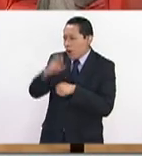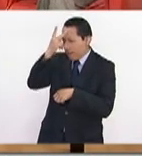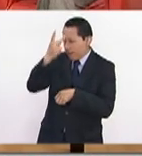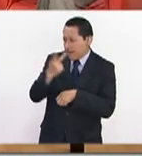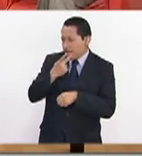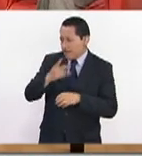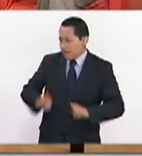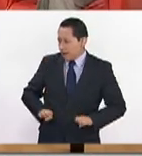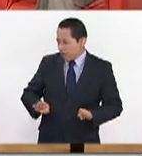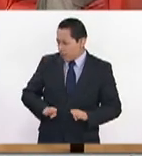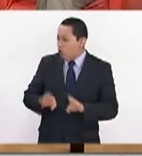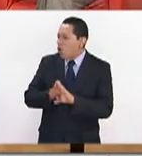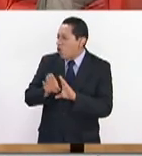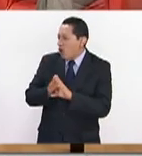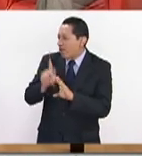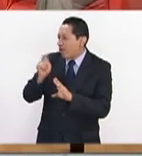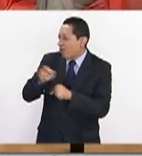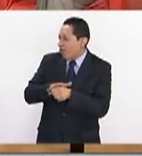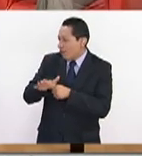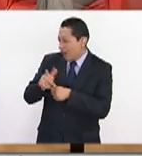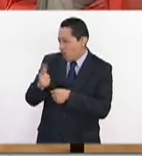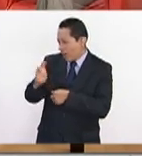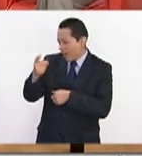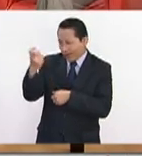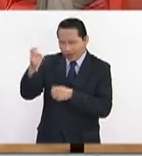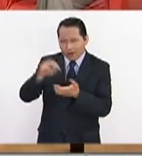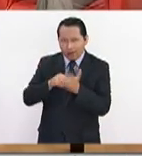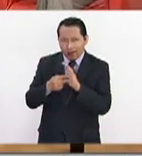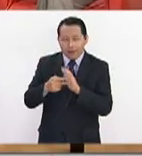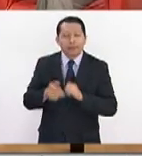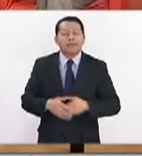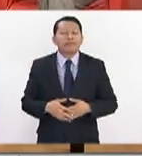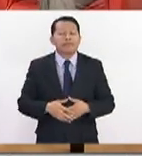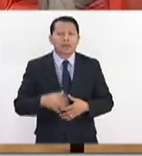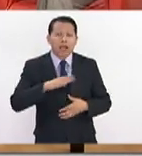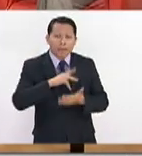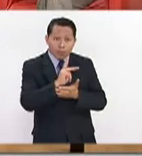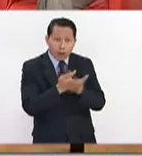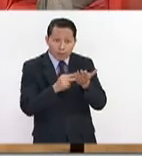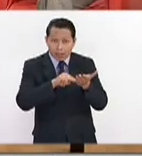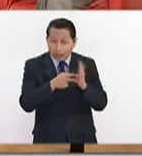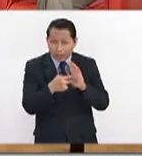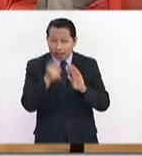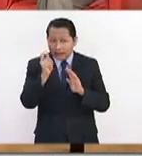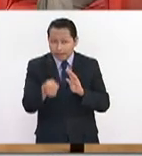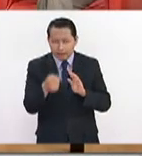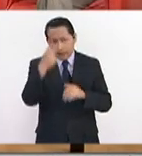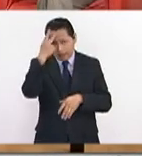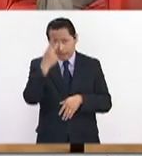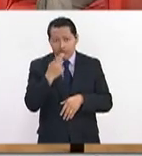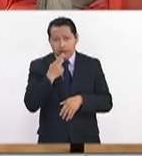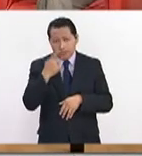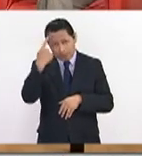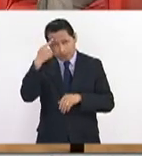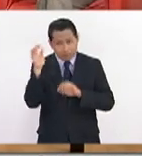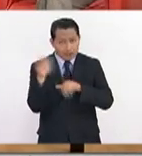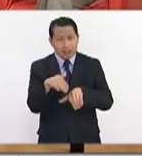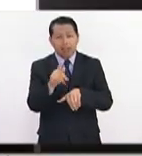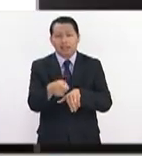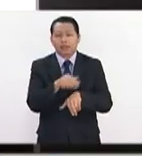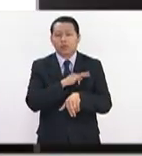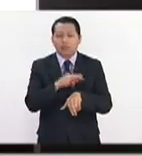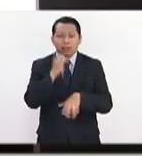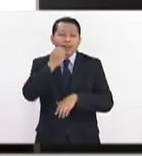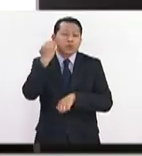busca, por ejemplo, en esta unidad de Guanajuato en las ingenierías? Al tener programas de ingeniería, nuestros perfiles de ingreso son básicamente